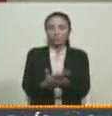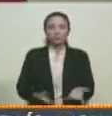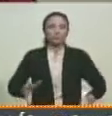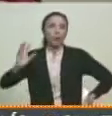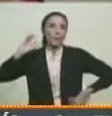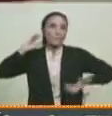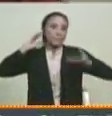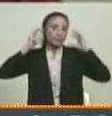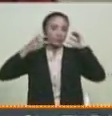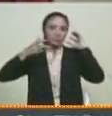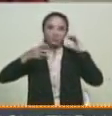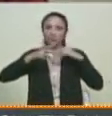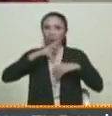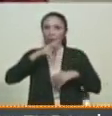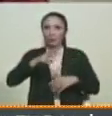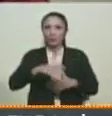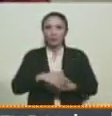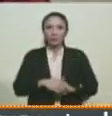locura total.